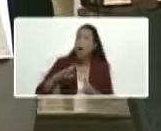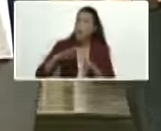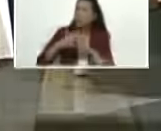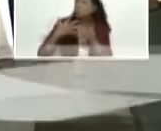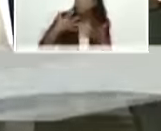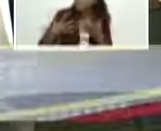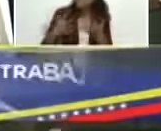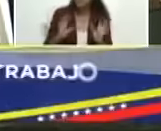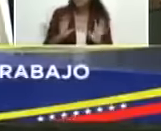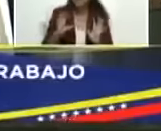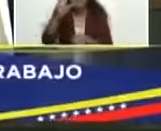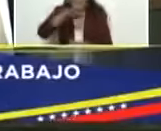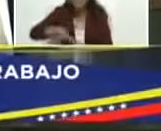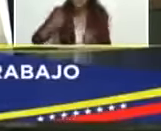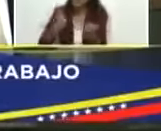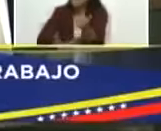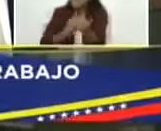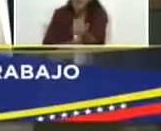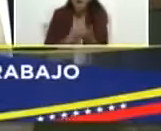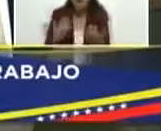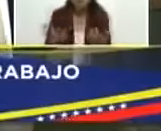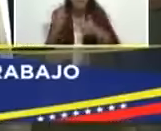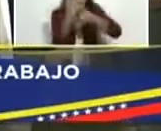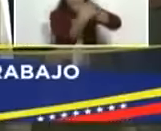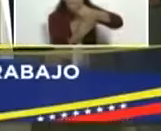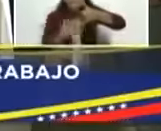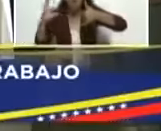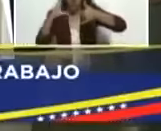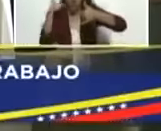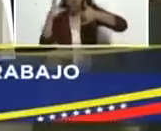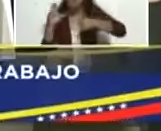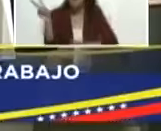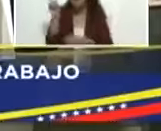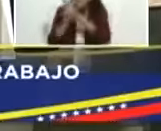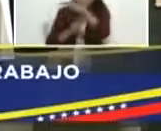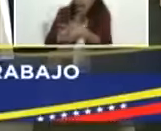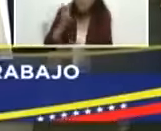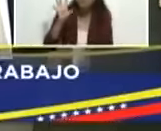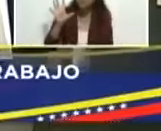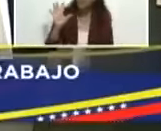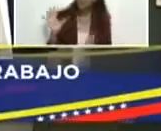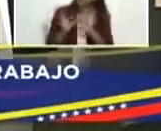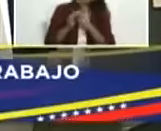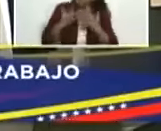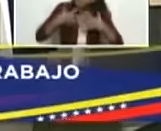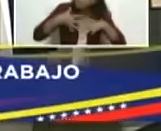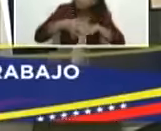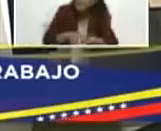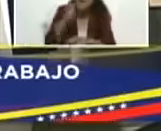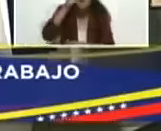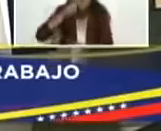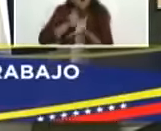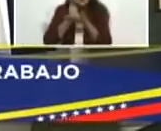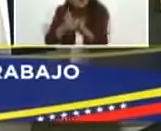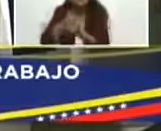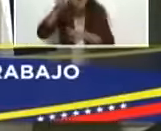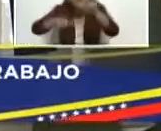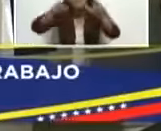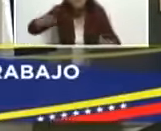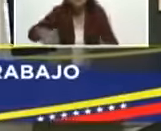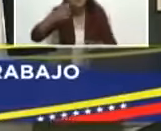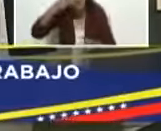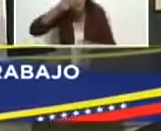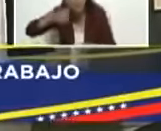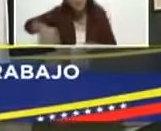son naciones hermanas que continuarán transitando en un camino común que sea el beneficio de los pueblos, como lo ha dicho